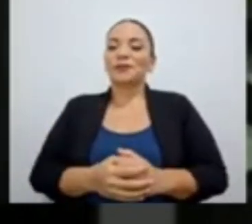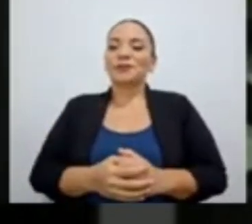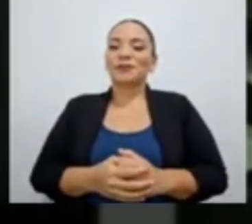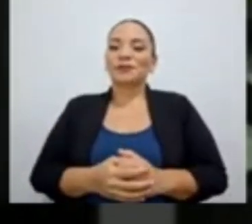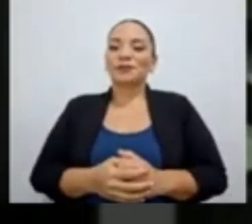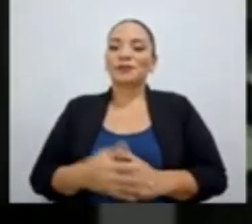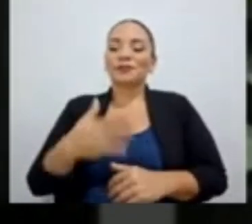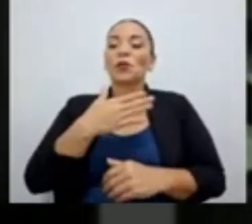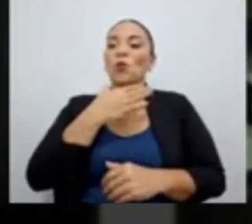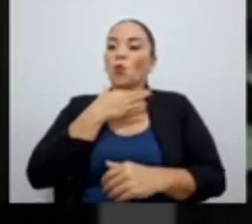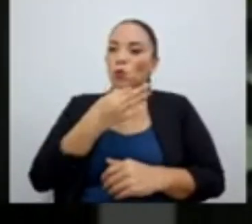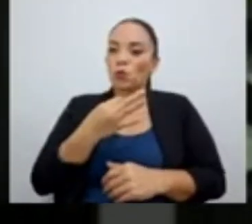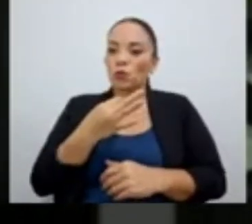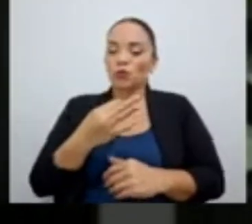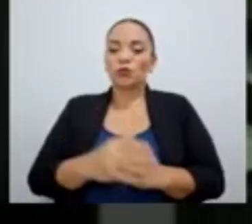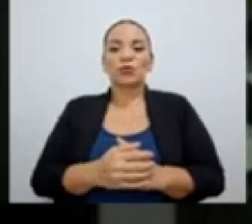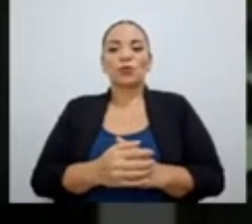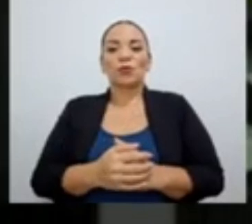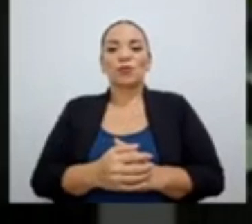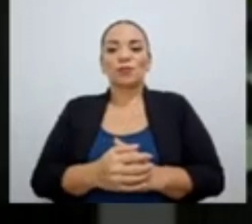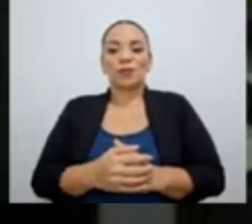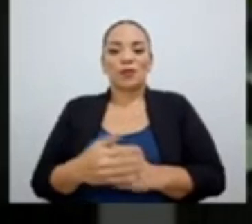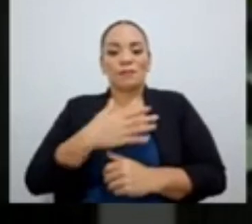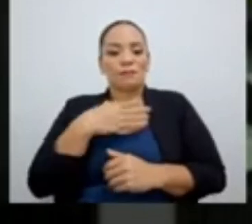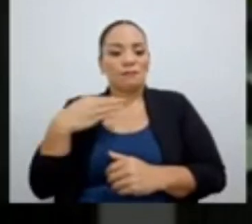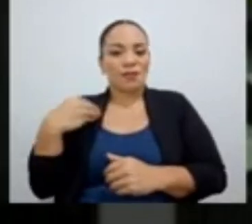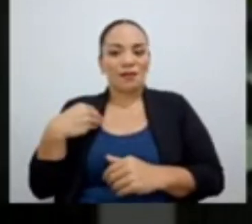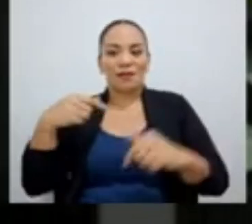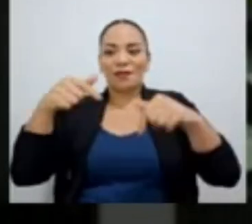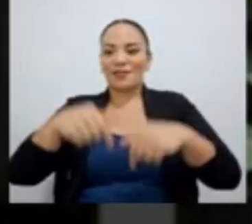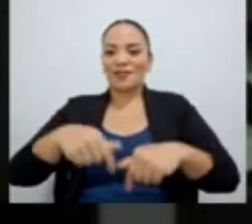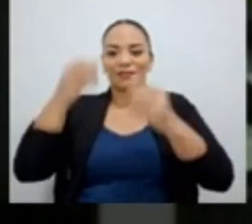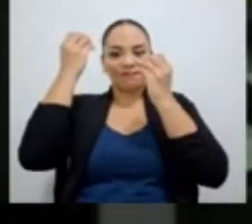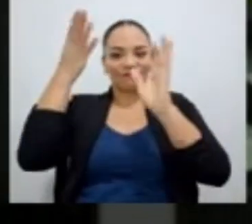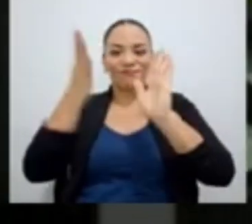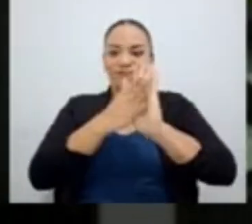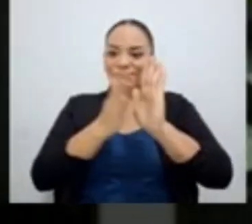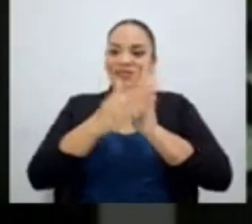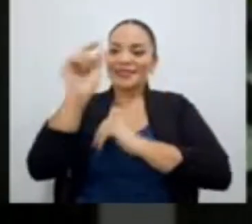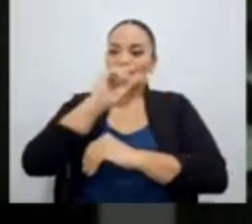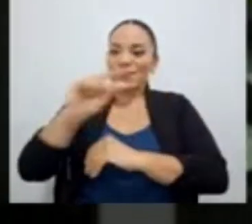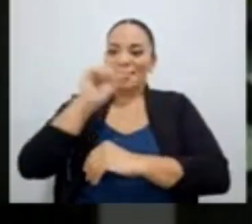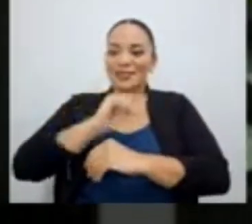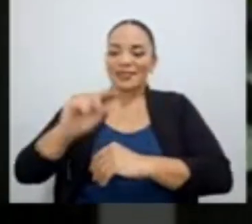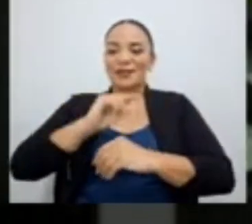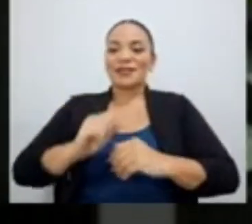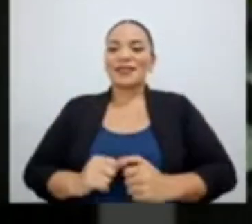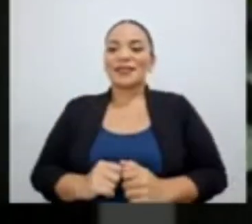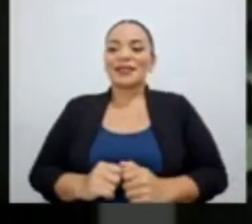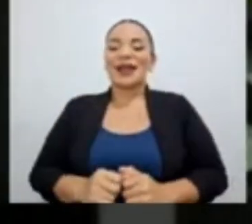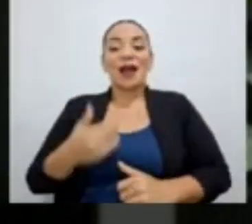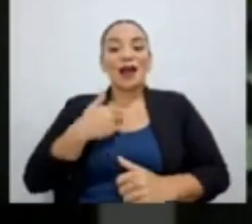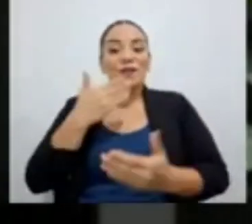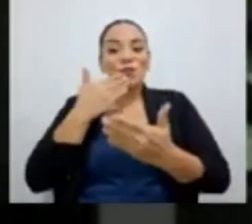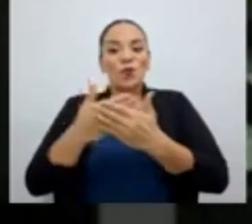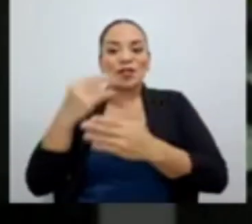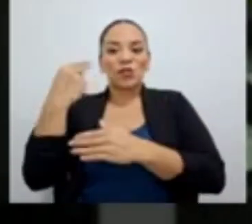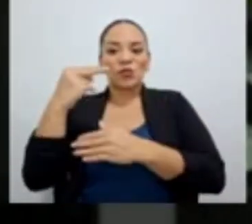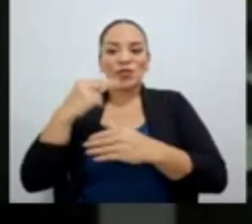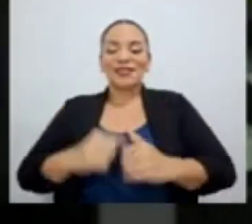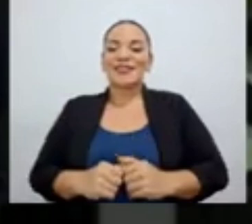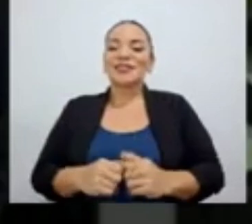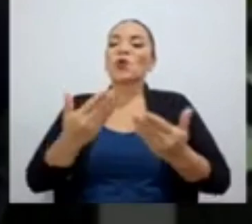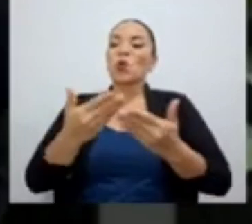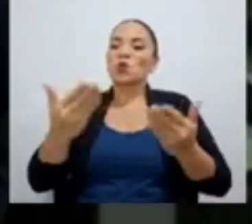Encantado de la rendición de cuentas semanal, especialmente porque hay muy buenas noticias y